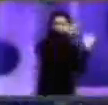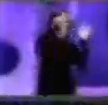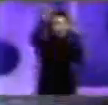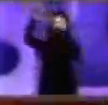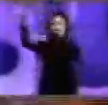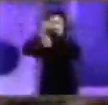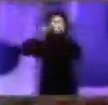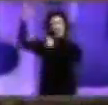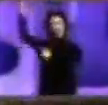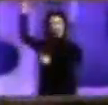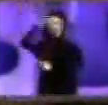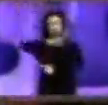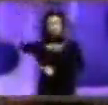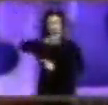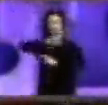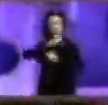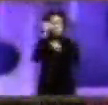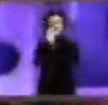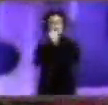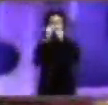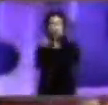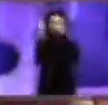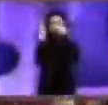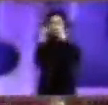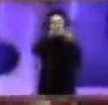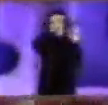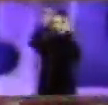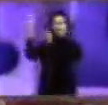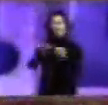lejos, a otra tierra a defender,